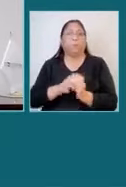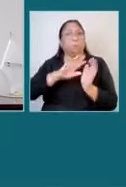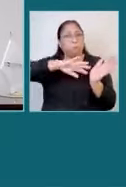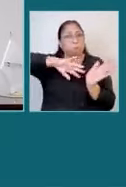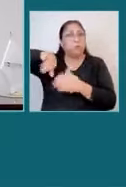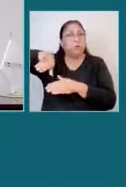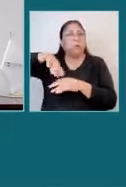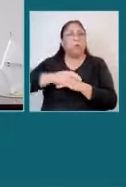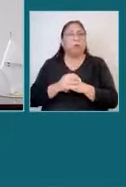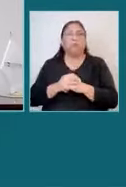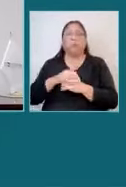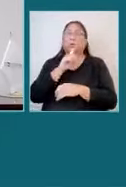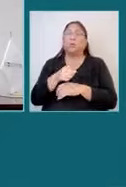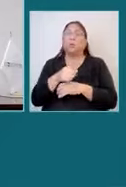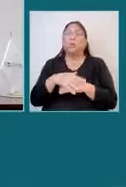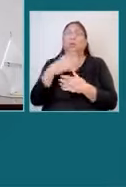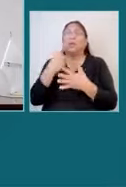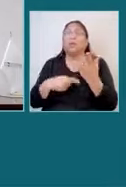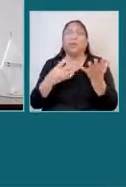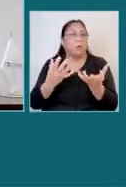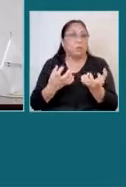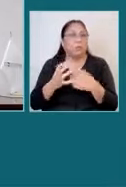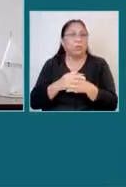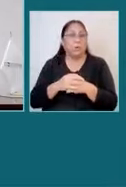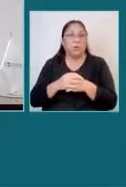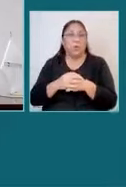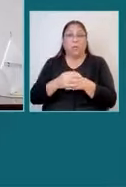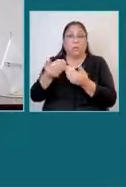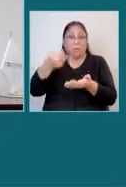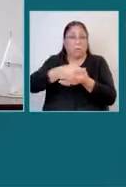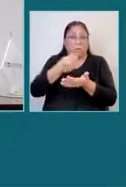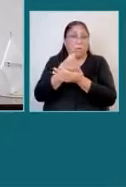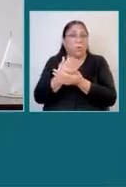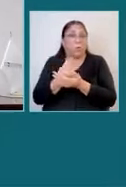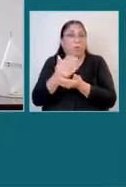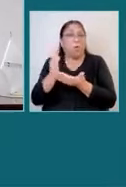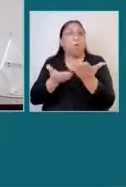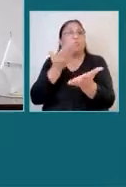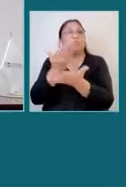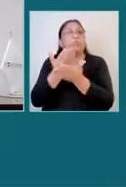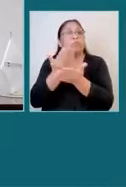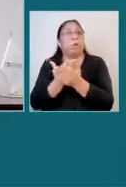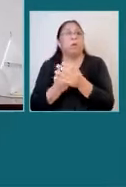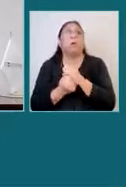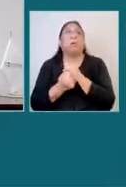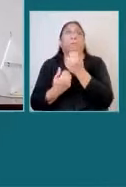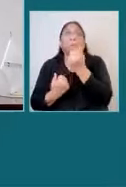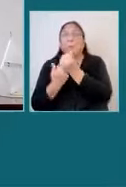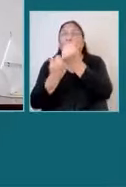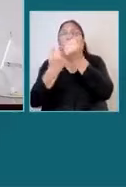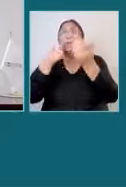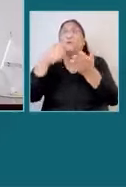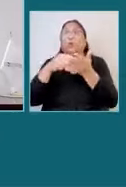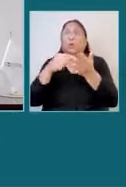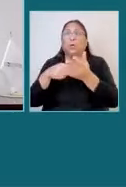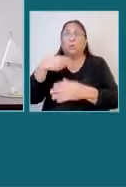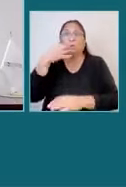lado, también lo que buscamos es que los fondos de inversión planteen una tesis de inversión que sea